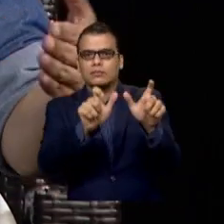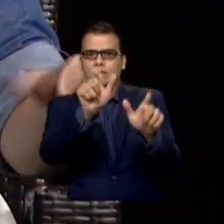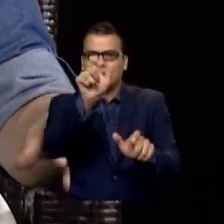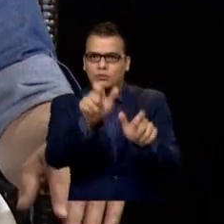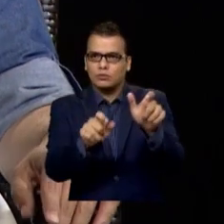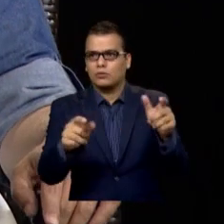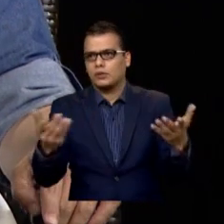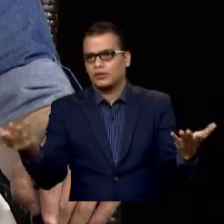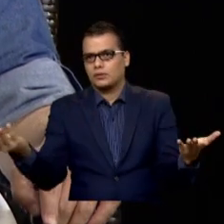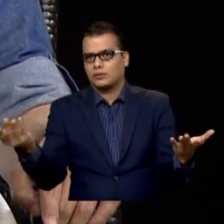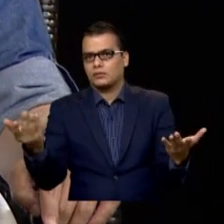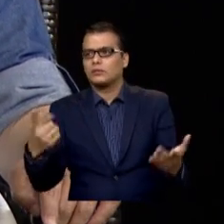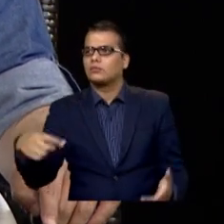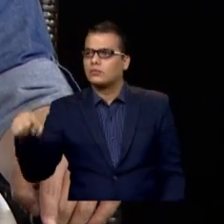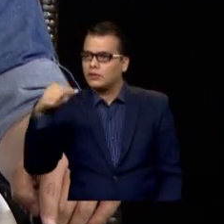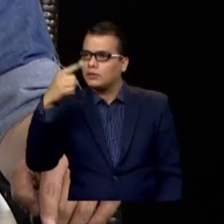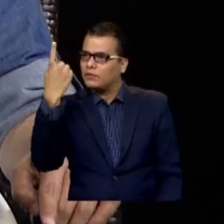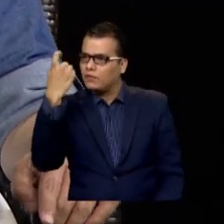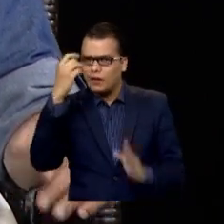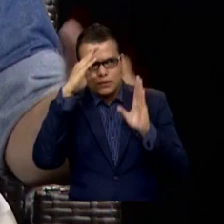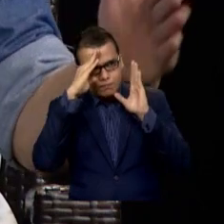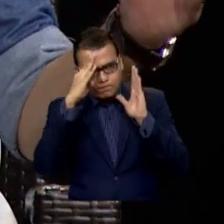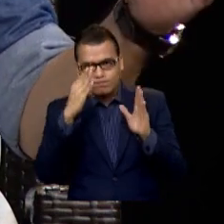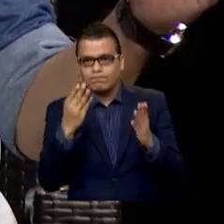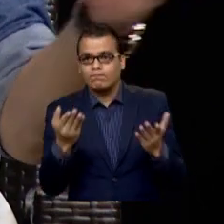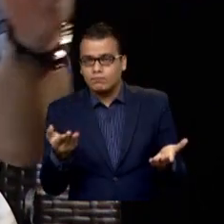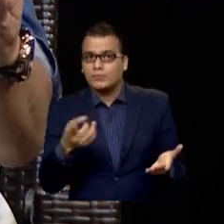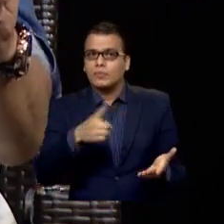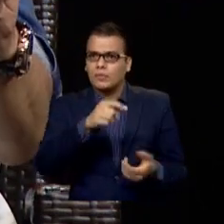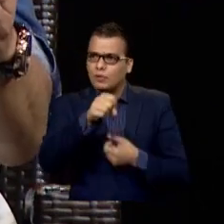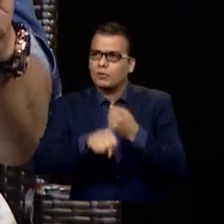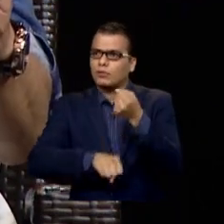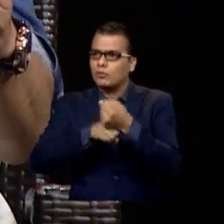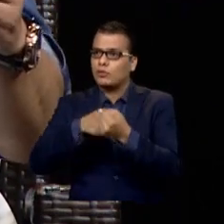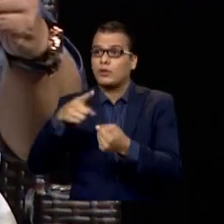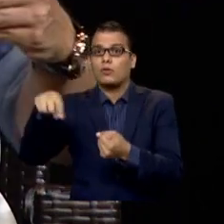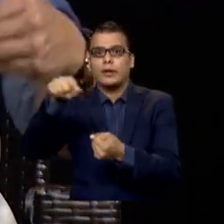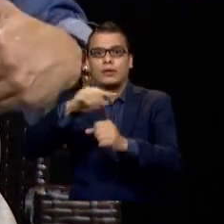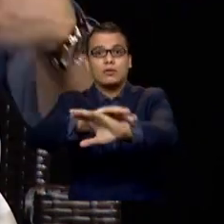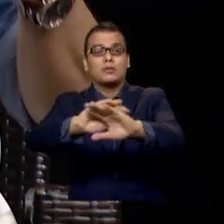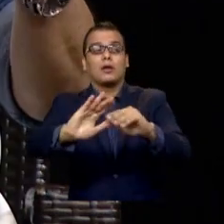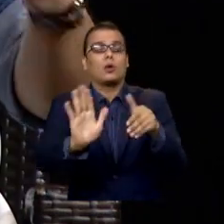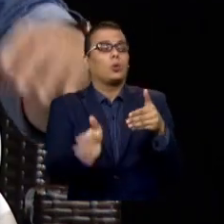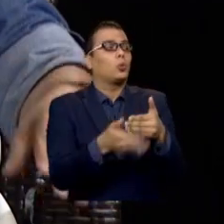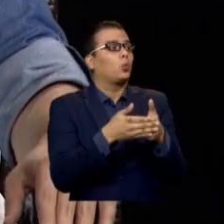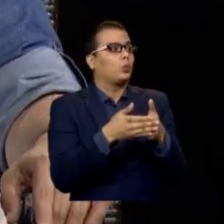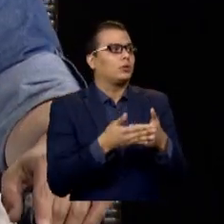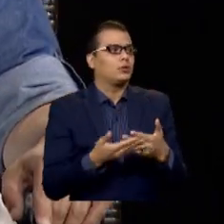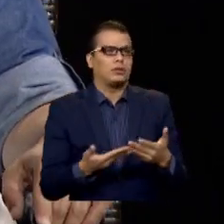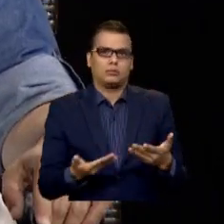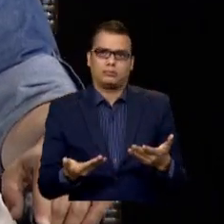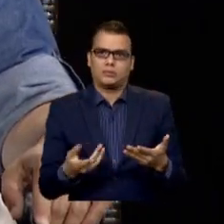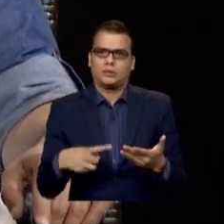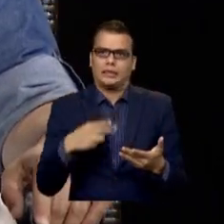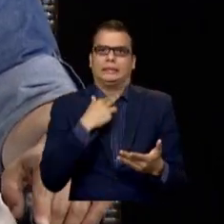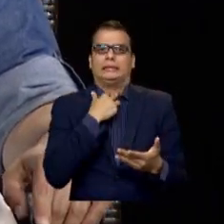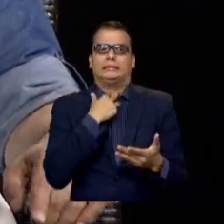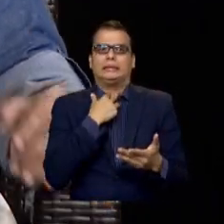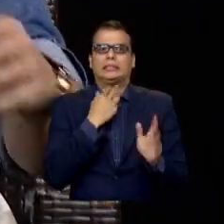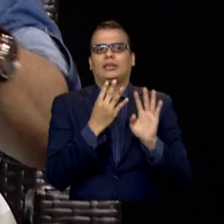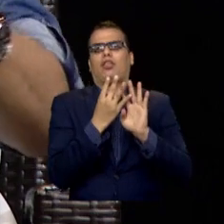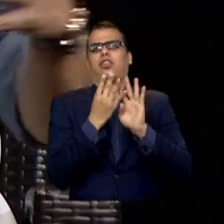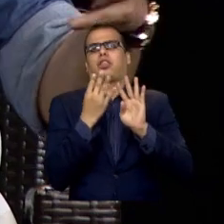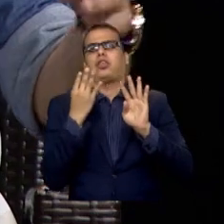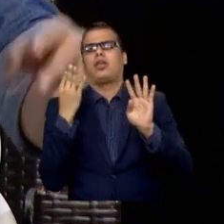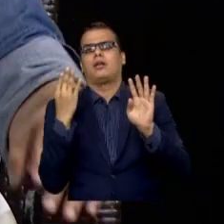están en deuda con la sociedad caleña y vallecaucana, porque han cerrado servicios exponiendo a nuestras comunidades a largas colas